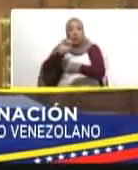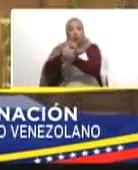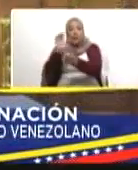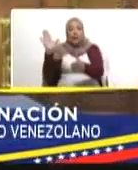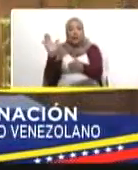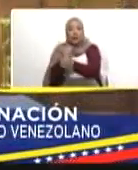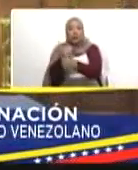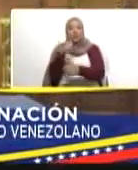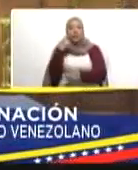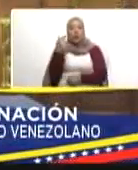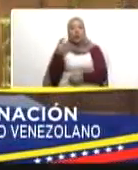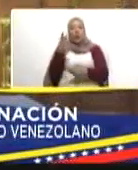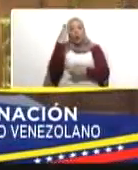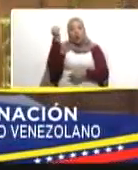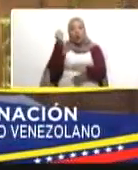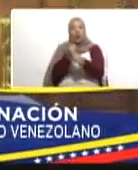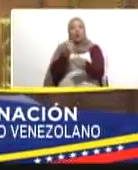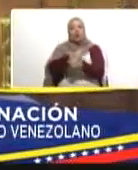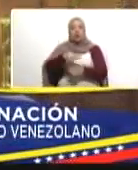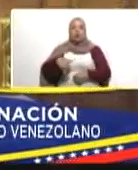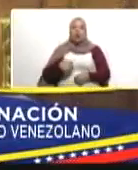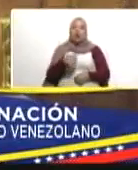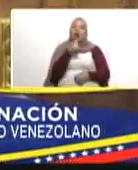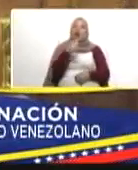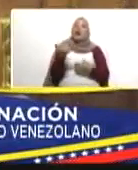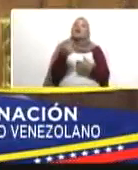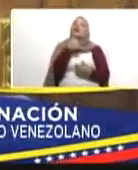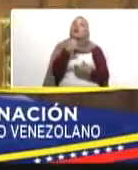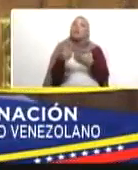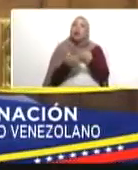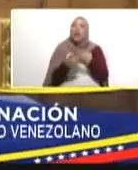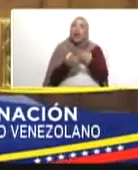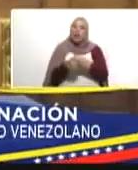contra Dios con nosotros quién en